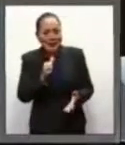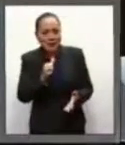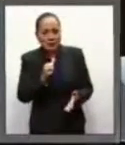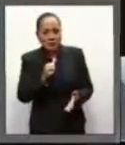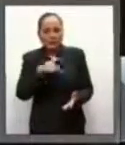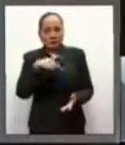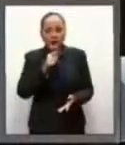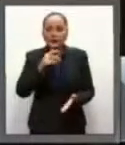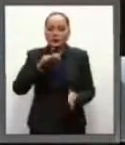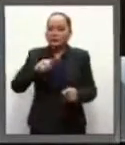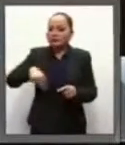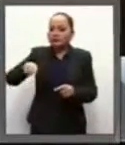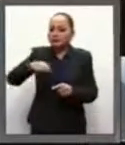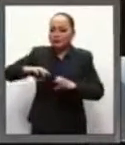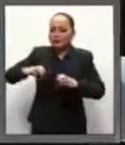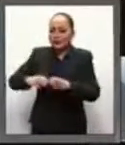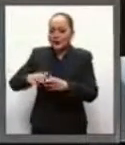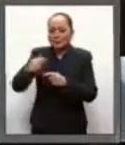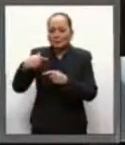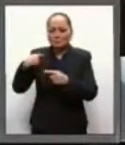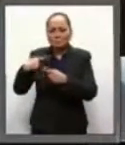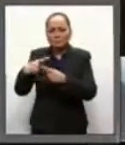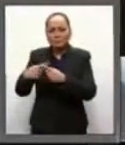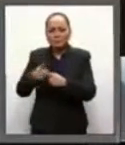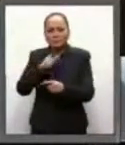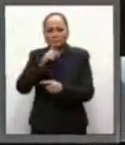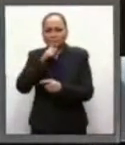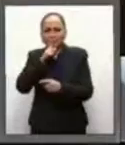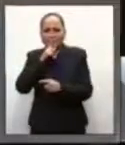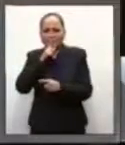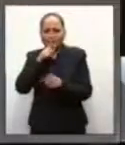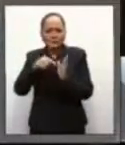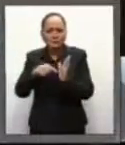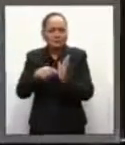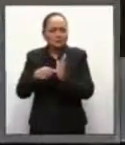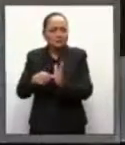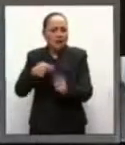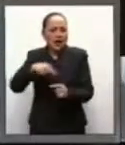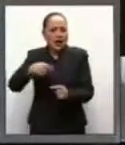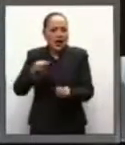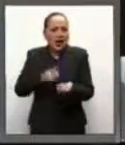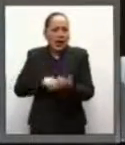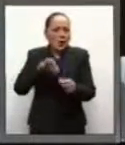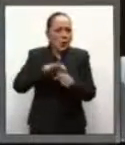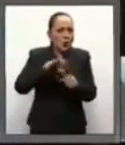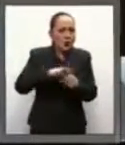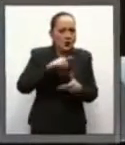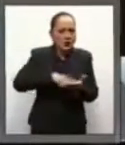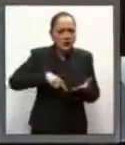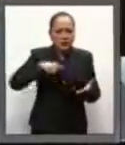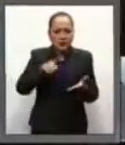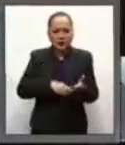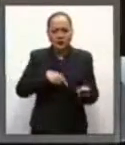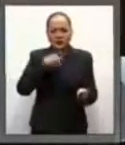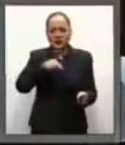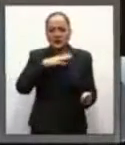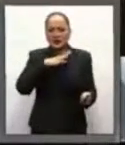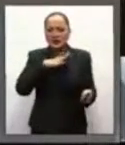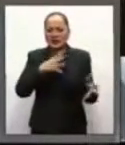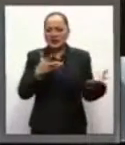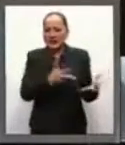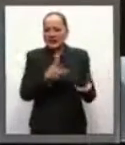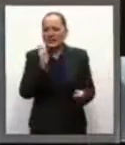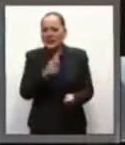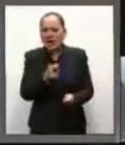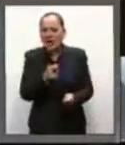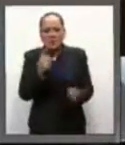cuando callaron ante actos de corrupción en elecciones como el haiga sido, como el